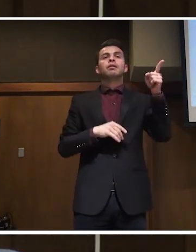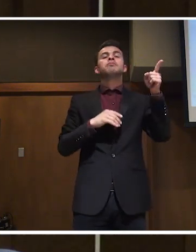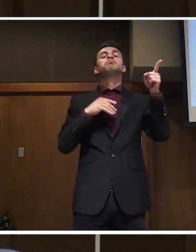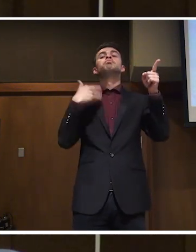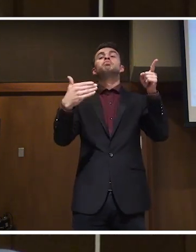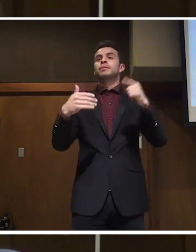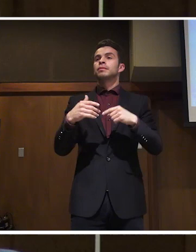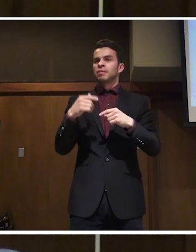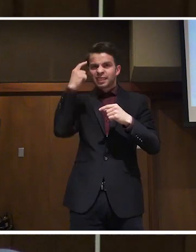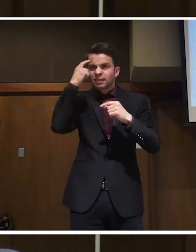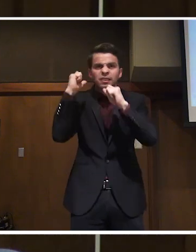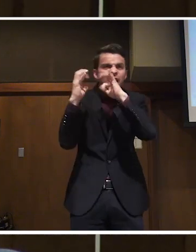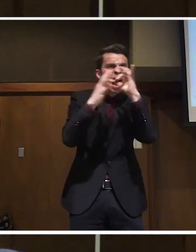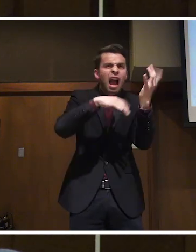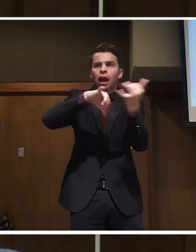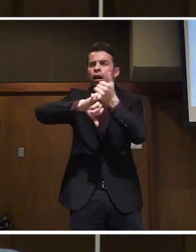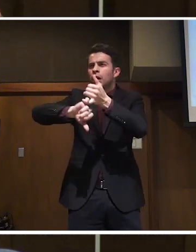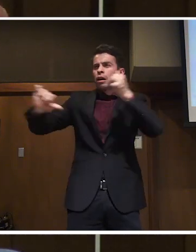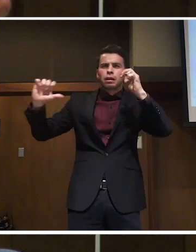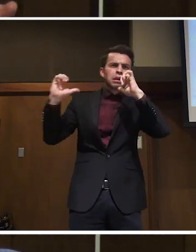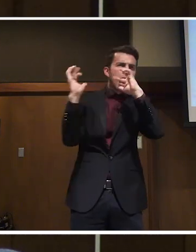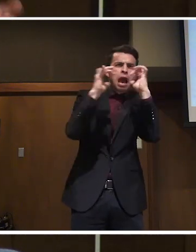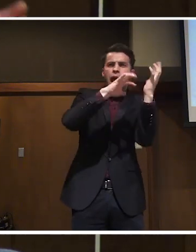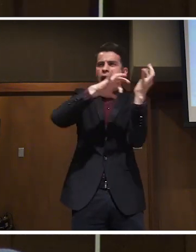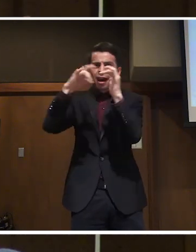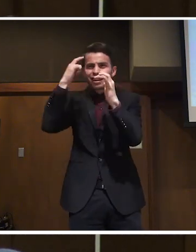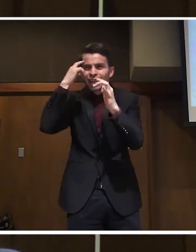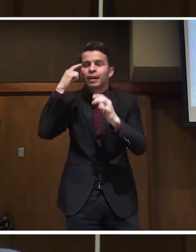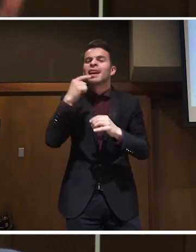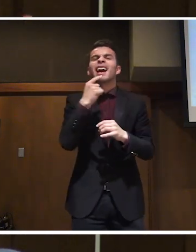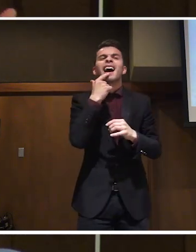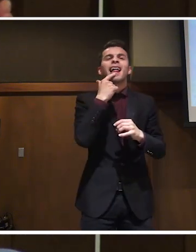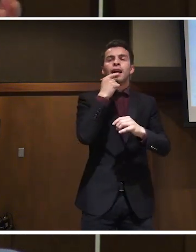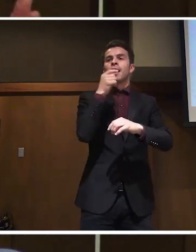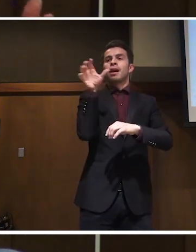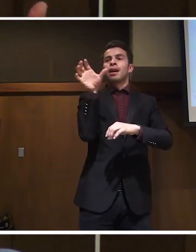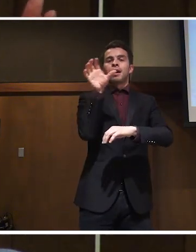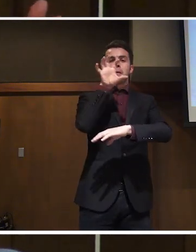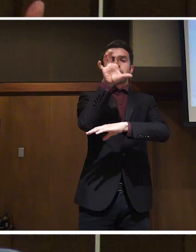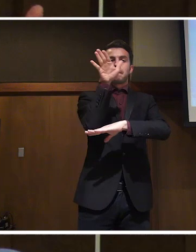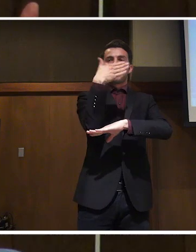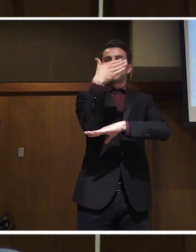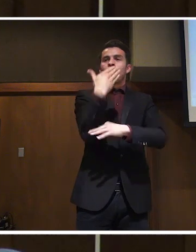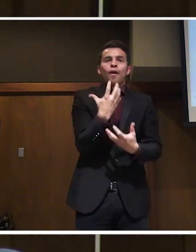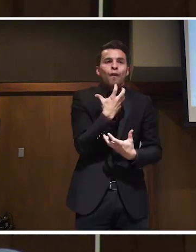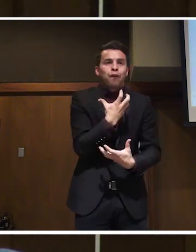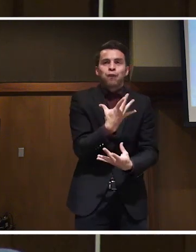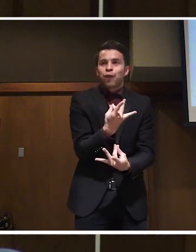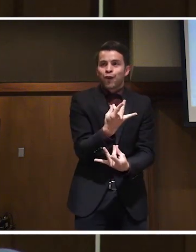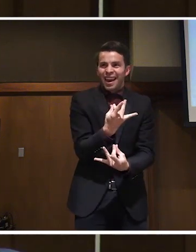guerras de independencia, las guerras del periodo llamado de la Patria Boba, son las guerras entre los señores